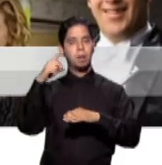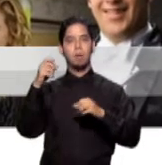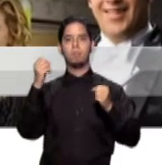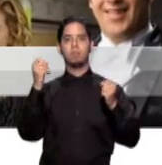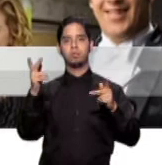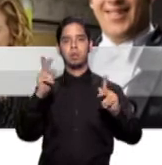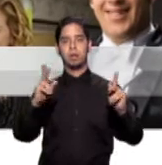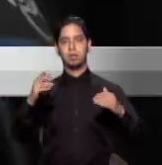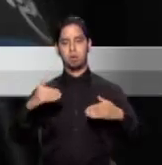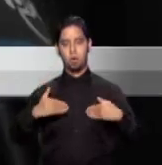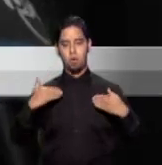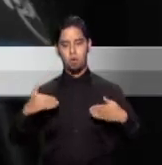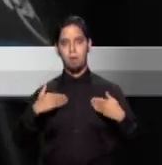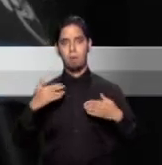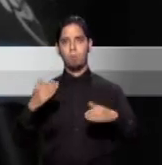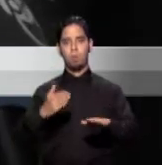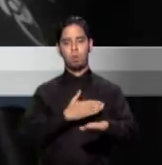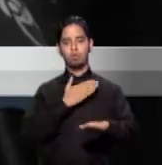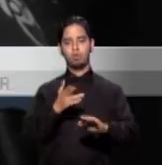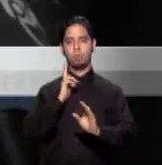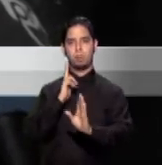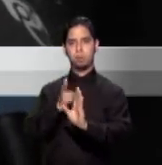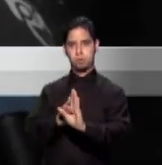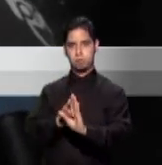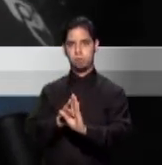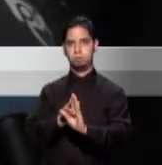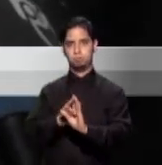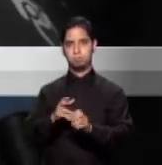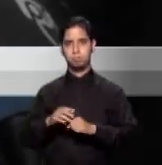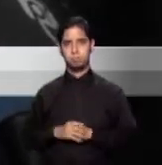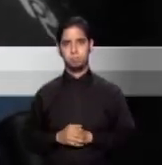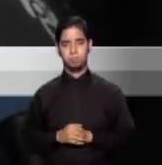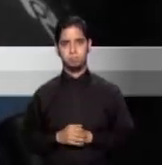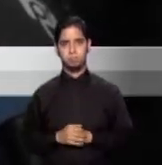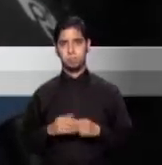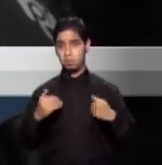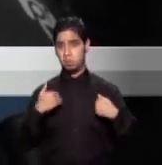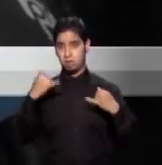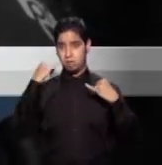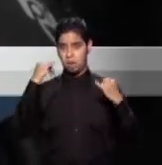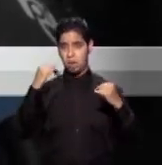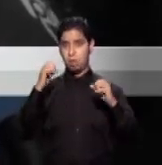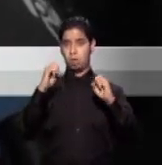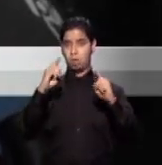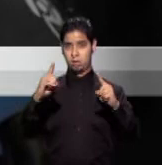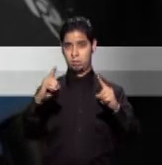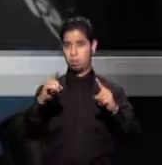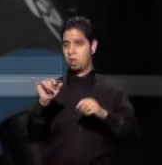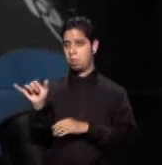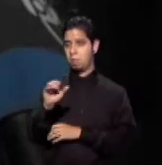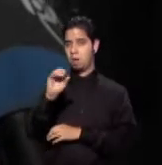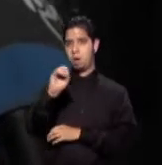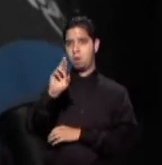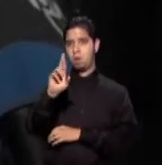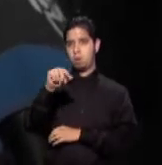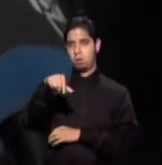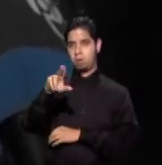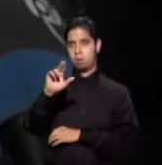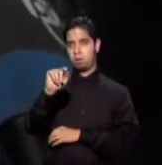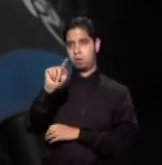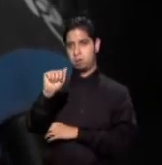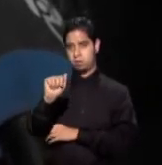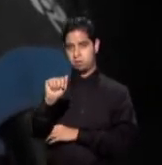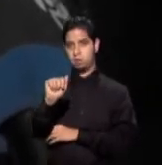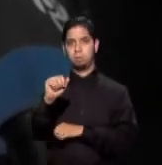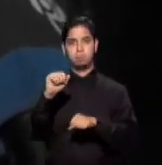participen de forma directa. Se crea un concepto educativo. La misma orquesta actúa como un salón a la misma vez que está